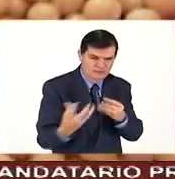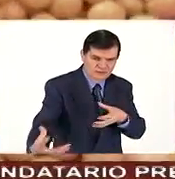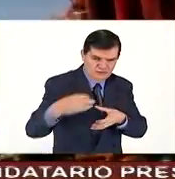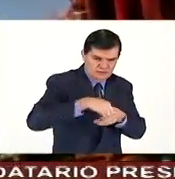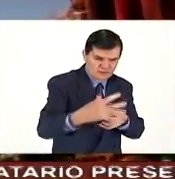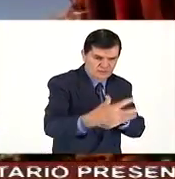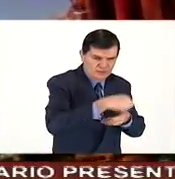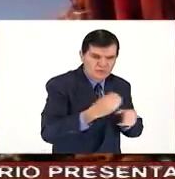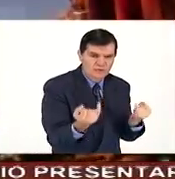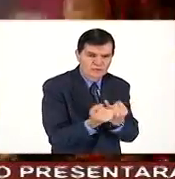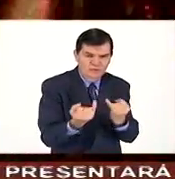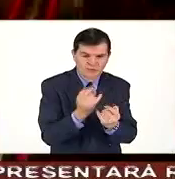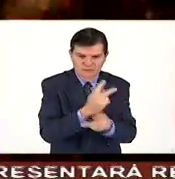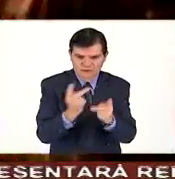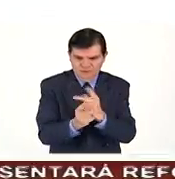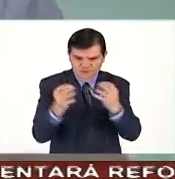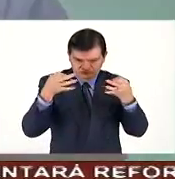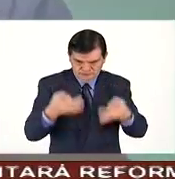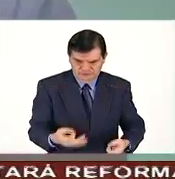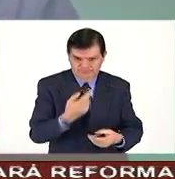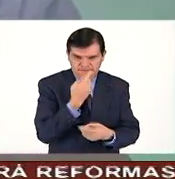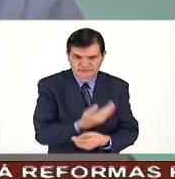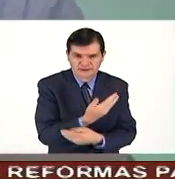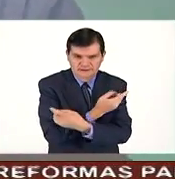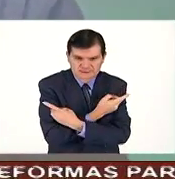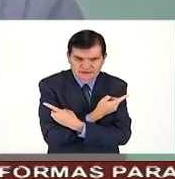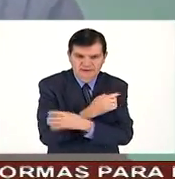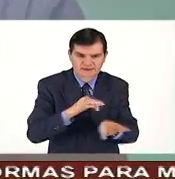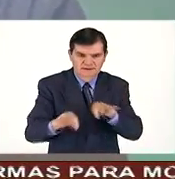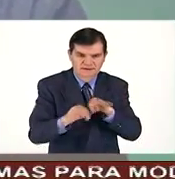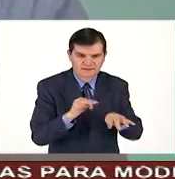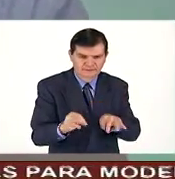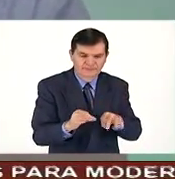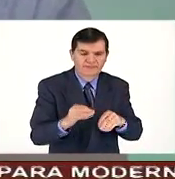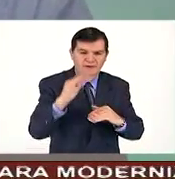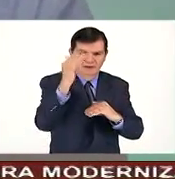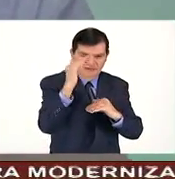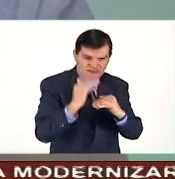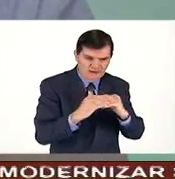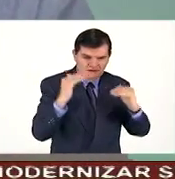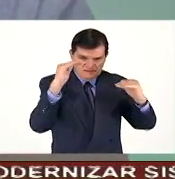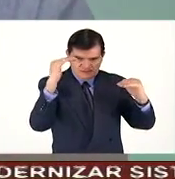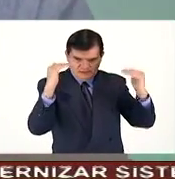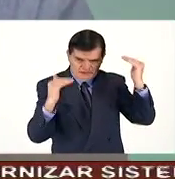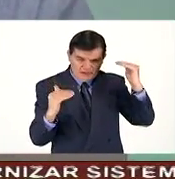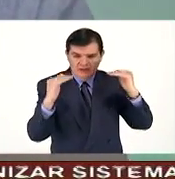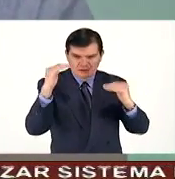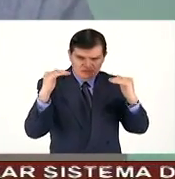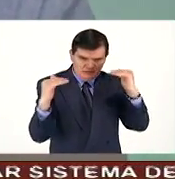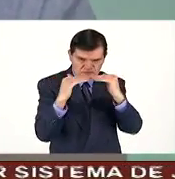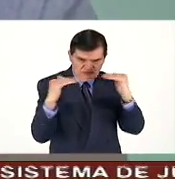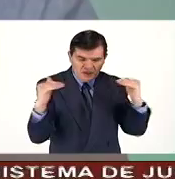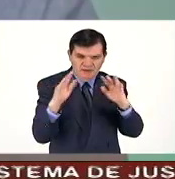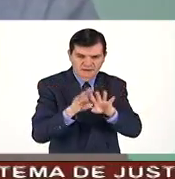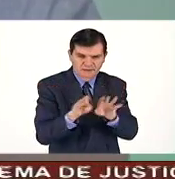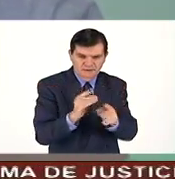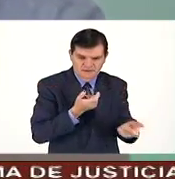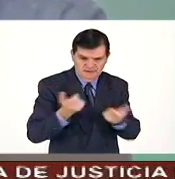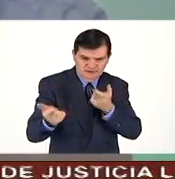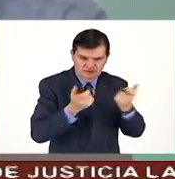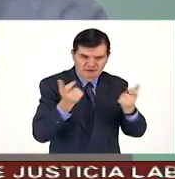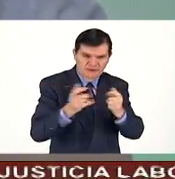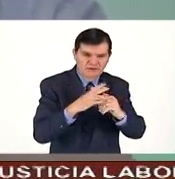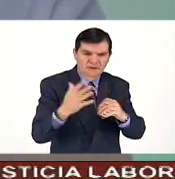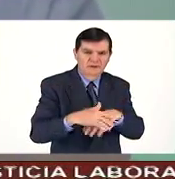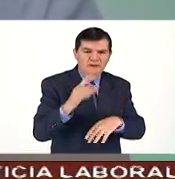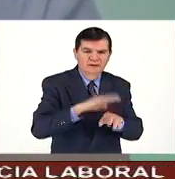así como empleo productivo y decente. A pesar de la reducción en la desigualdad de la distribución del ingreso en la primera